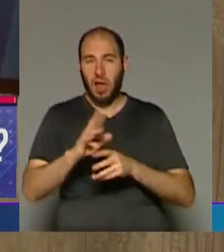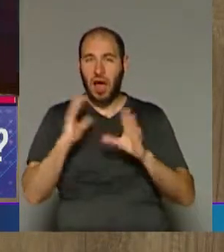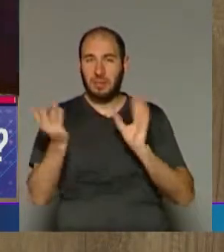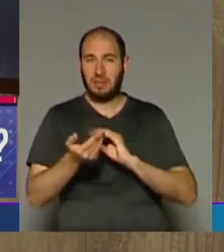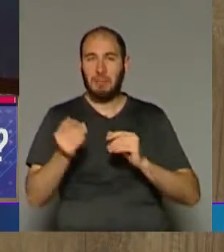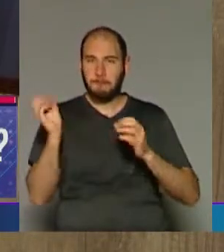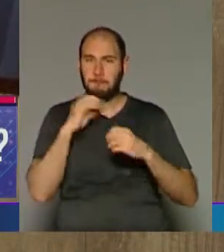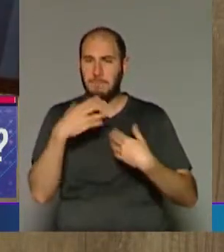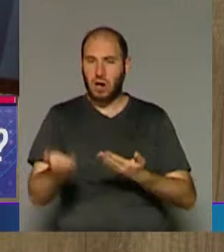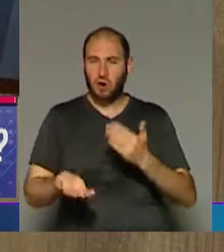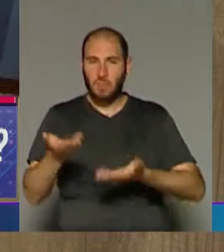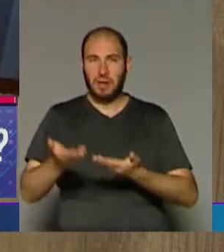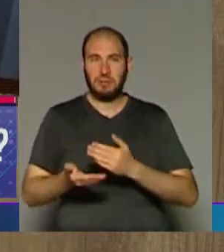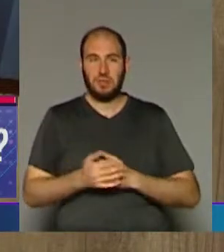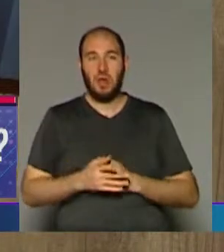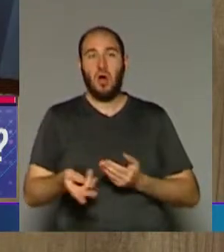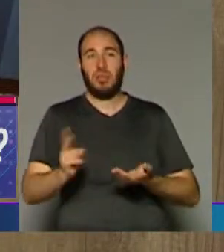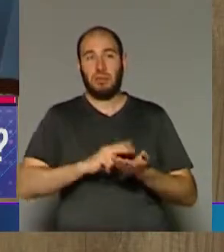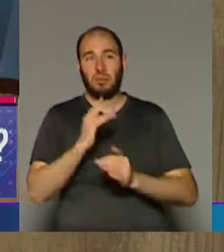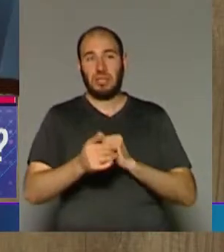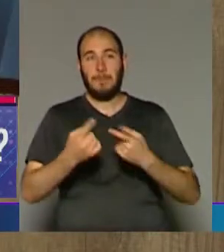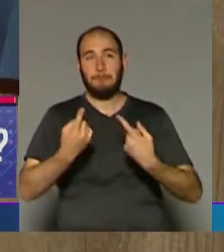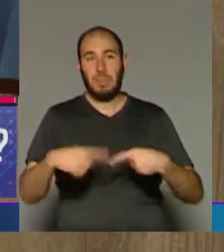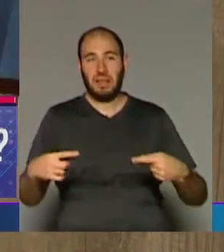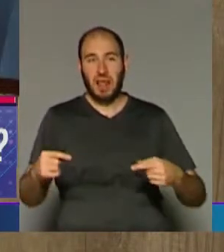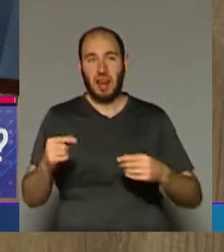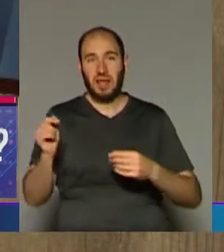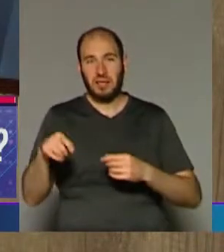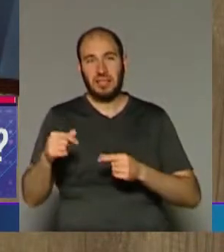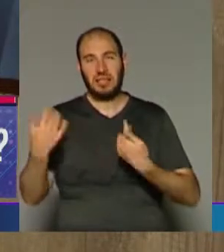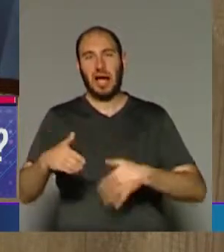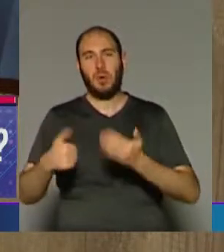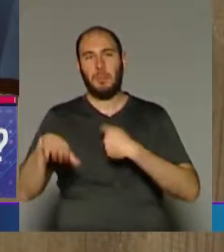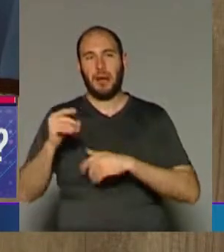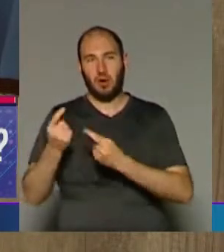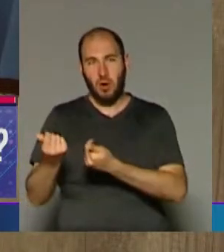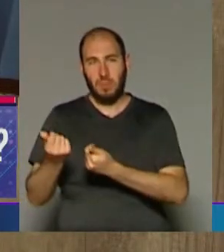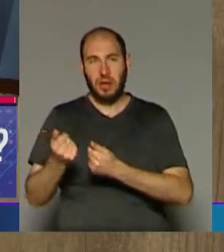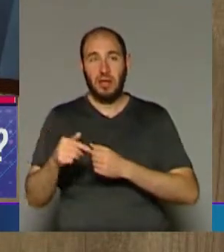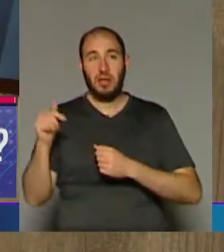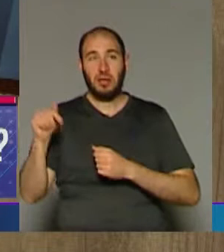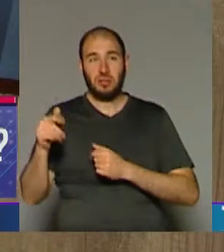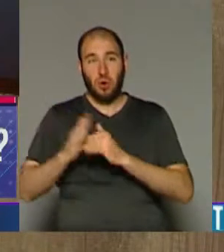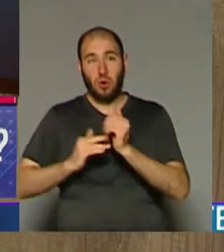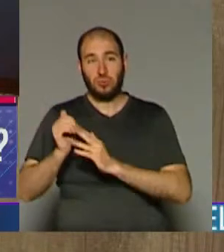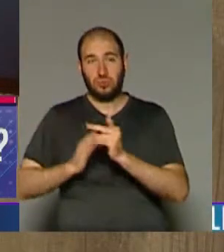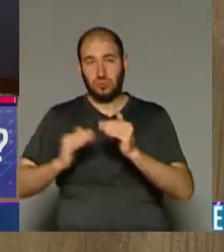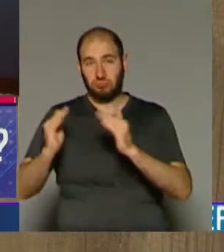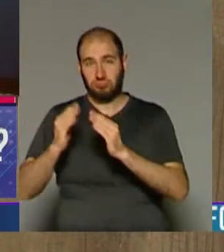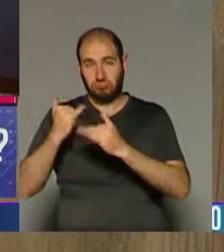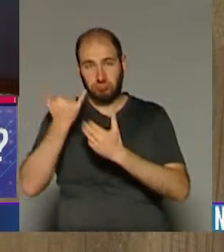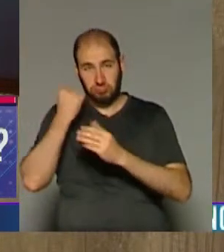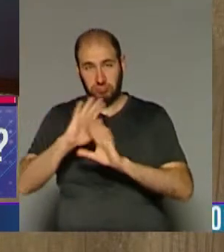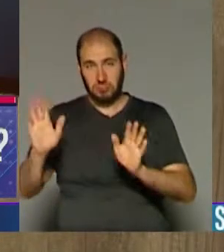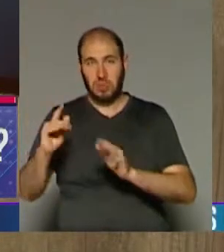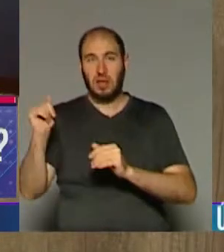igual de eficiente o un poco más. Volvemos a repetir, si bien los materiales son levemente más caros a la hora de comprarlo, una vez que yo construyo y levanto la casa,